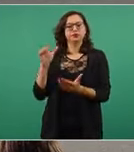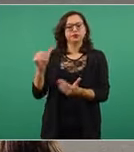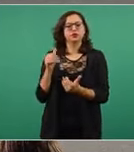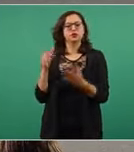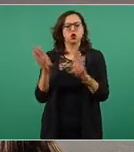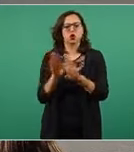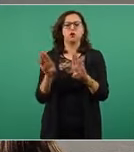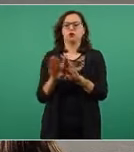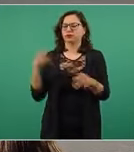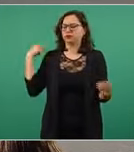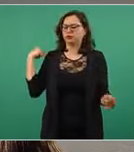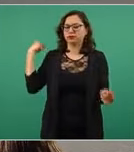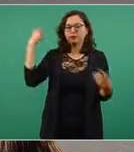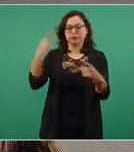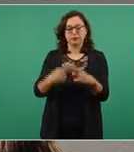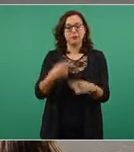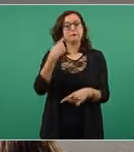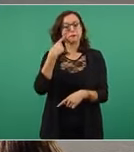ayer.